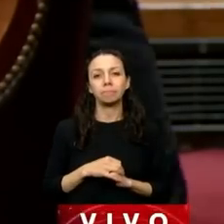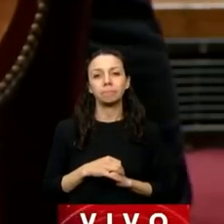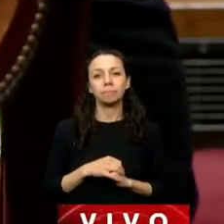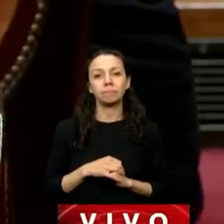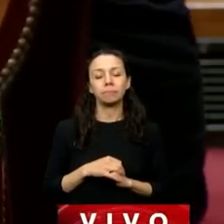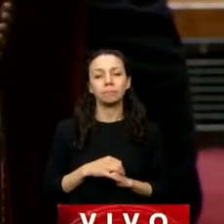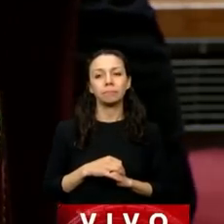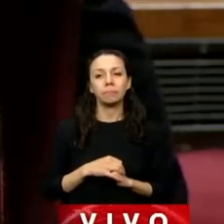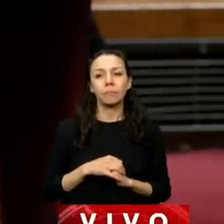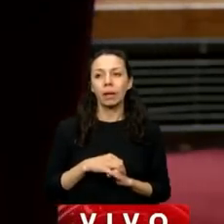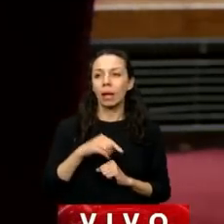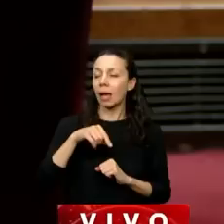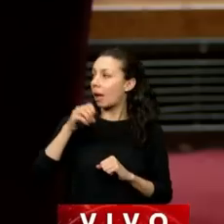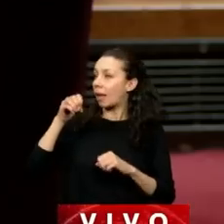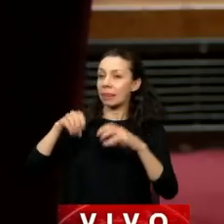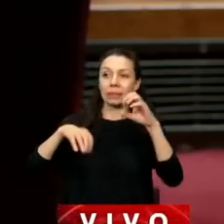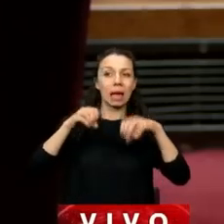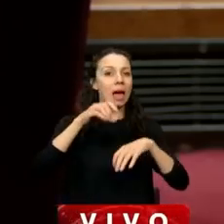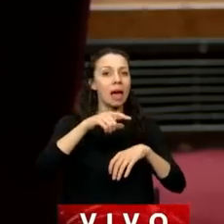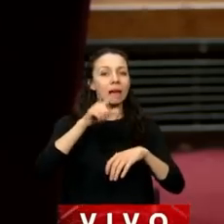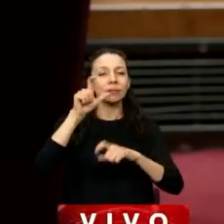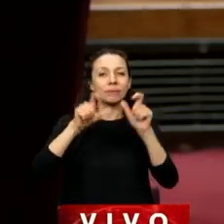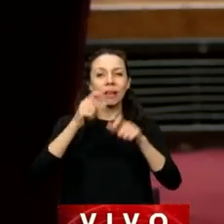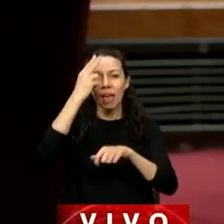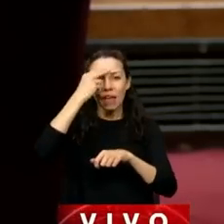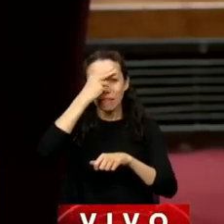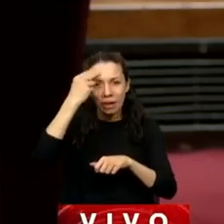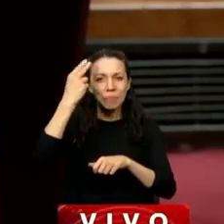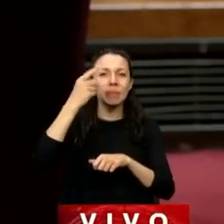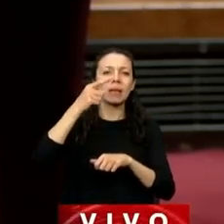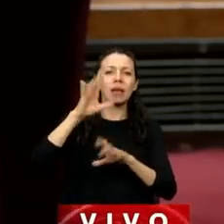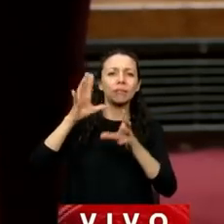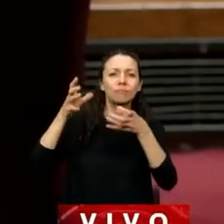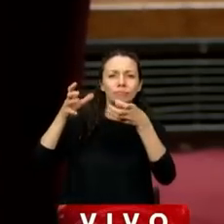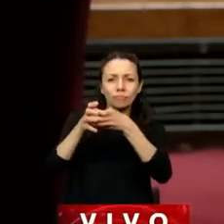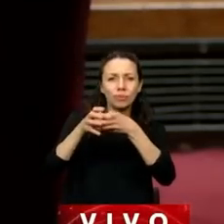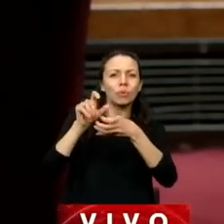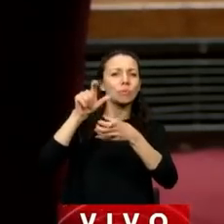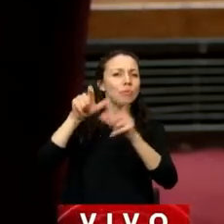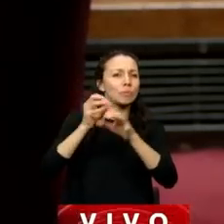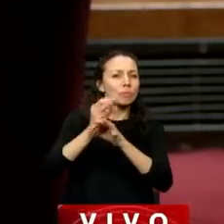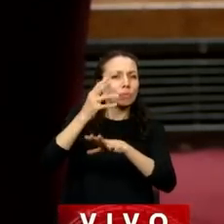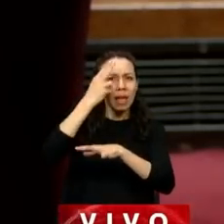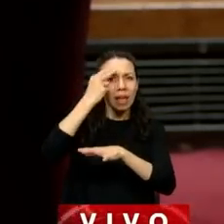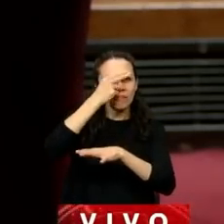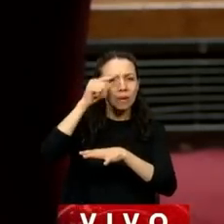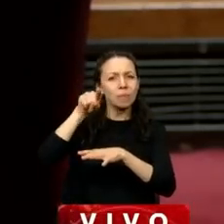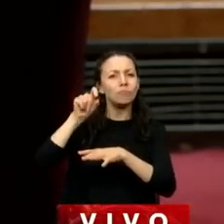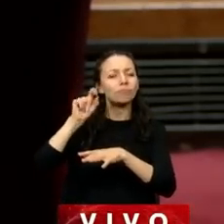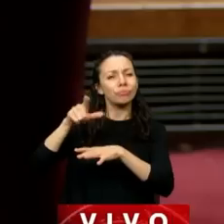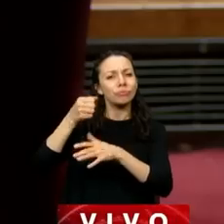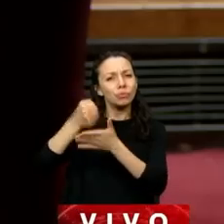que aquí están presentes enfermeras y enfermeros, los colectivos de enfermeras y enfermeros que han dado una